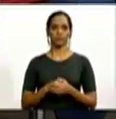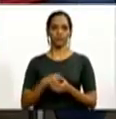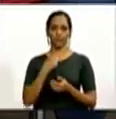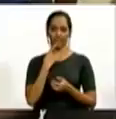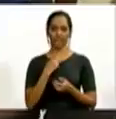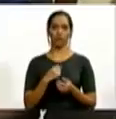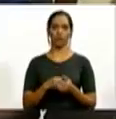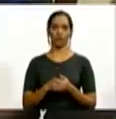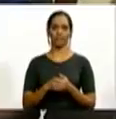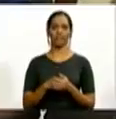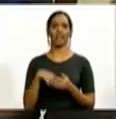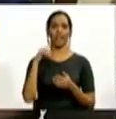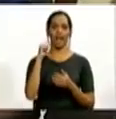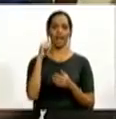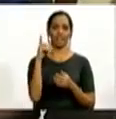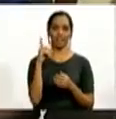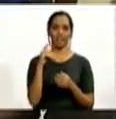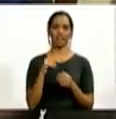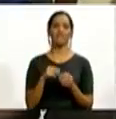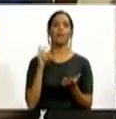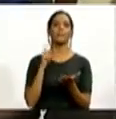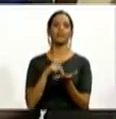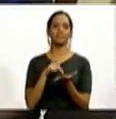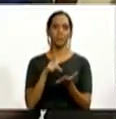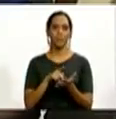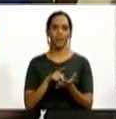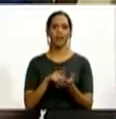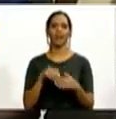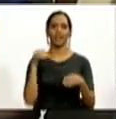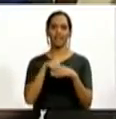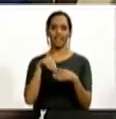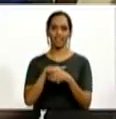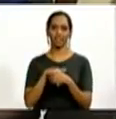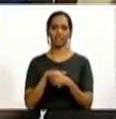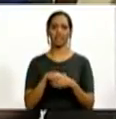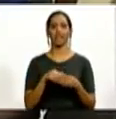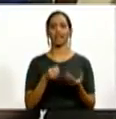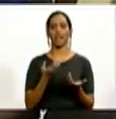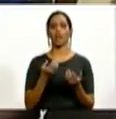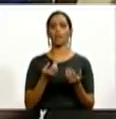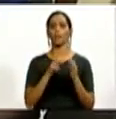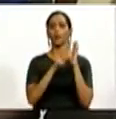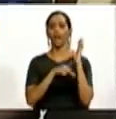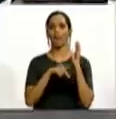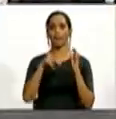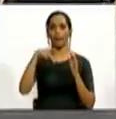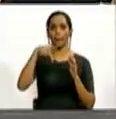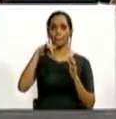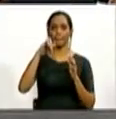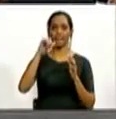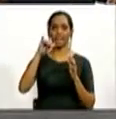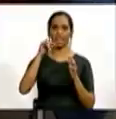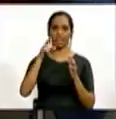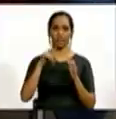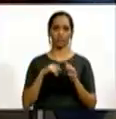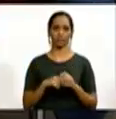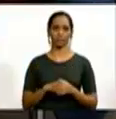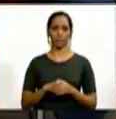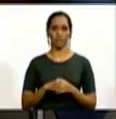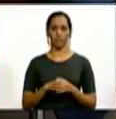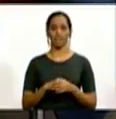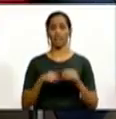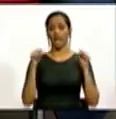que Acción Democrática estaba, iba a participar en elecciones en el programa de Maripili Hernández. Y era toda su tramoya para postular seguramente estas